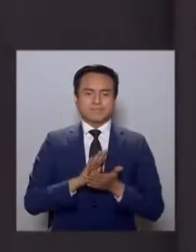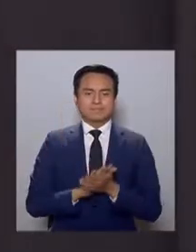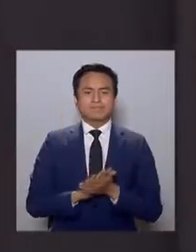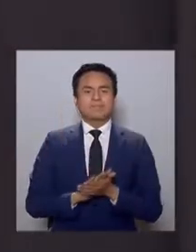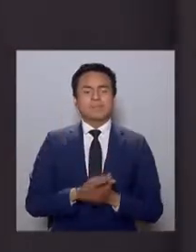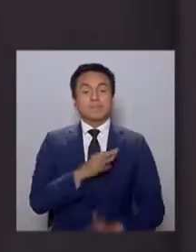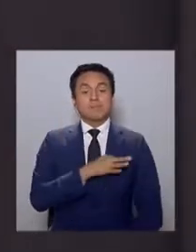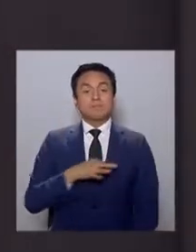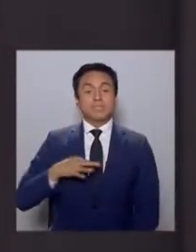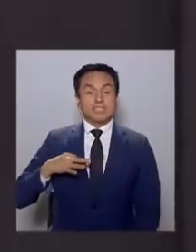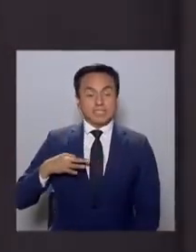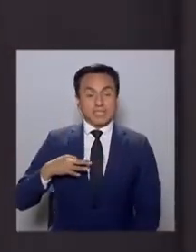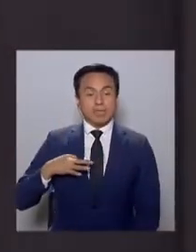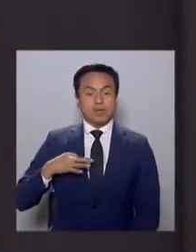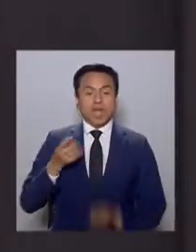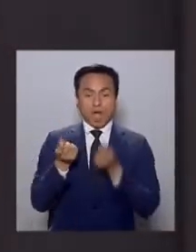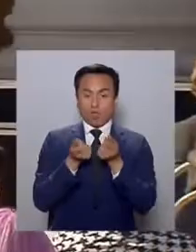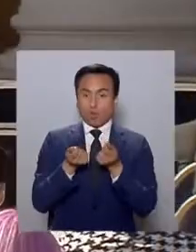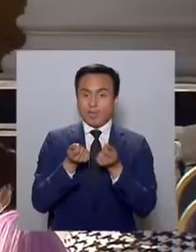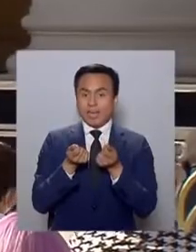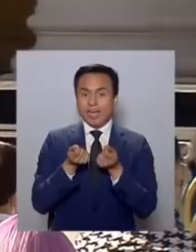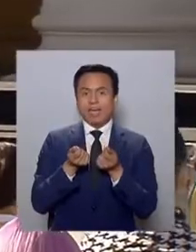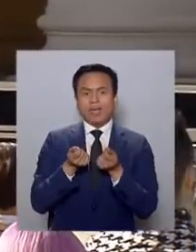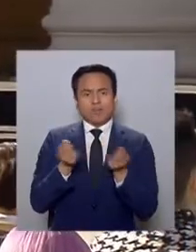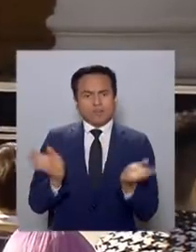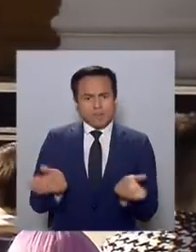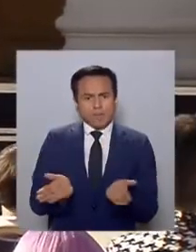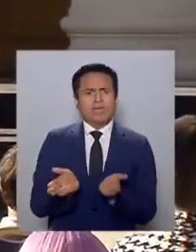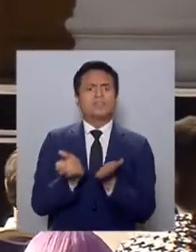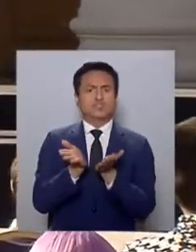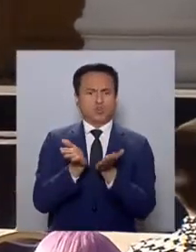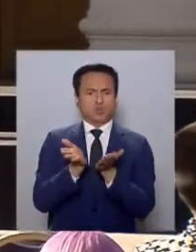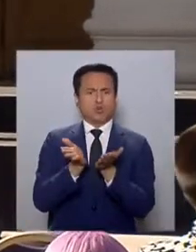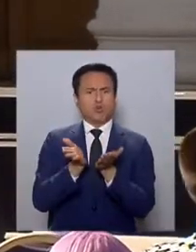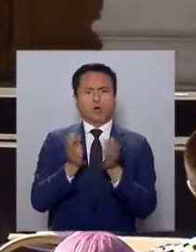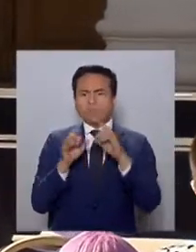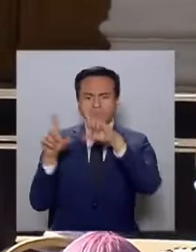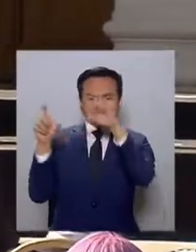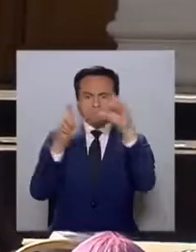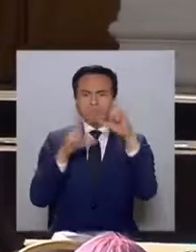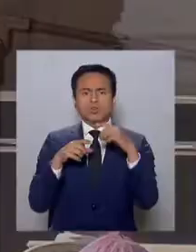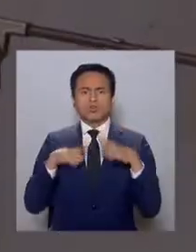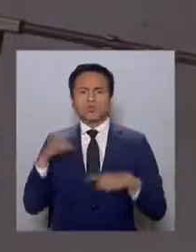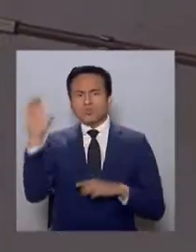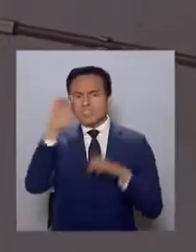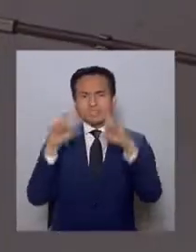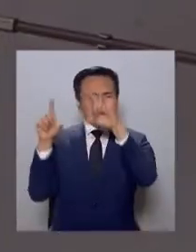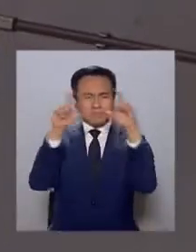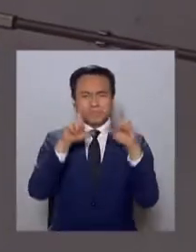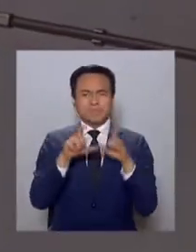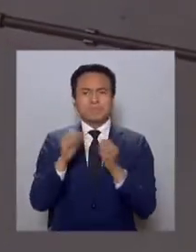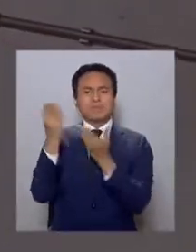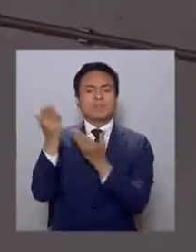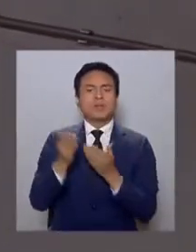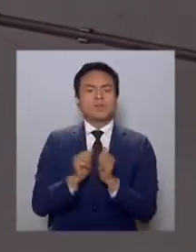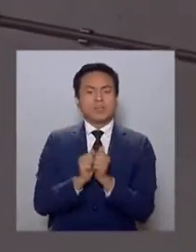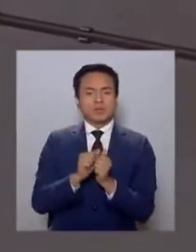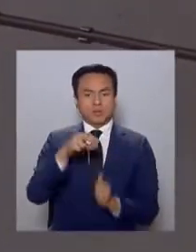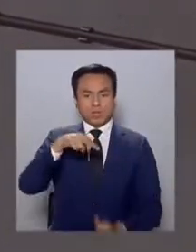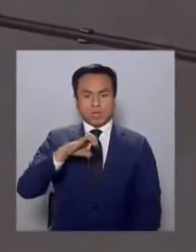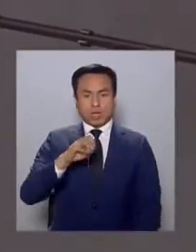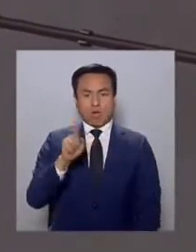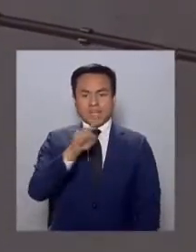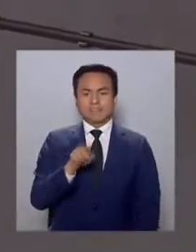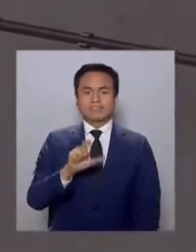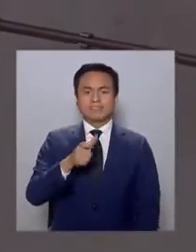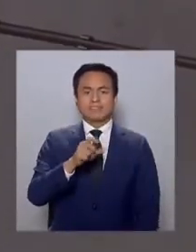En el Ministerio de Economía, Fomento y Turismo le doy la bienvenida a mi gran compañero Nicolás